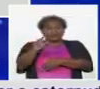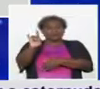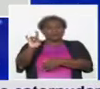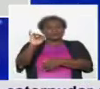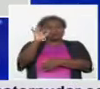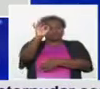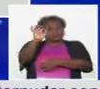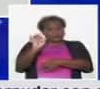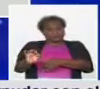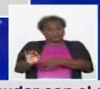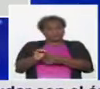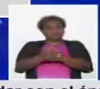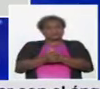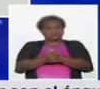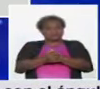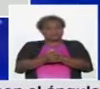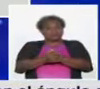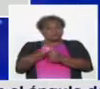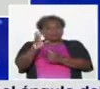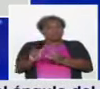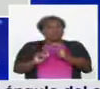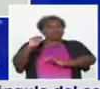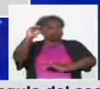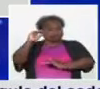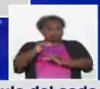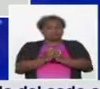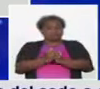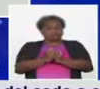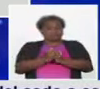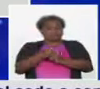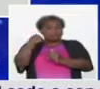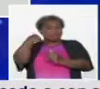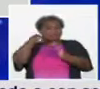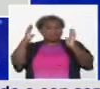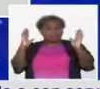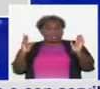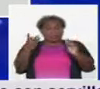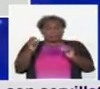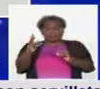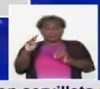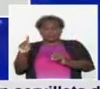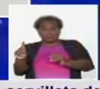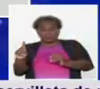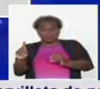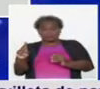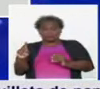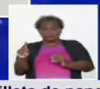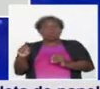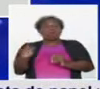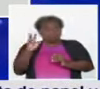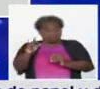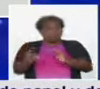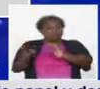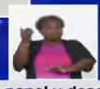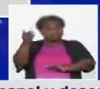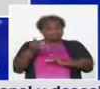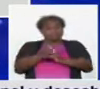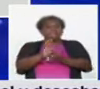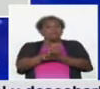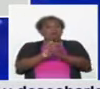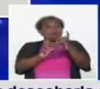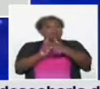0,96%, la más elevada durante todo el año 2021, y que, como se puede ver